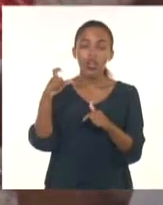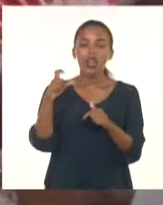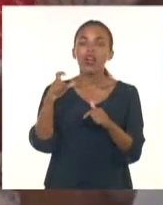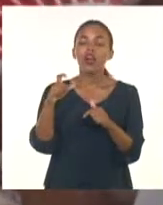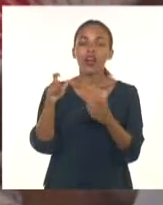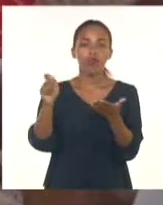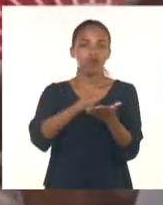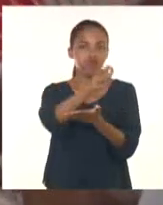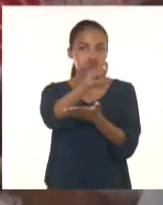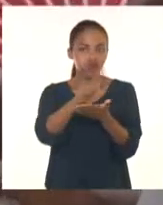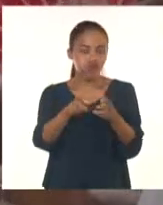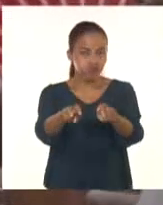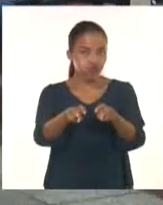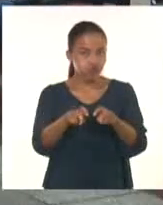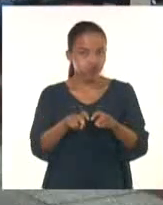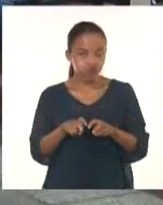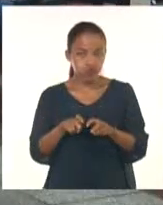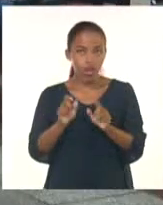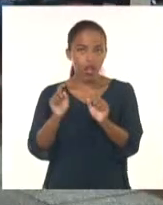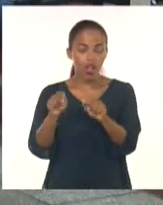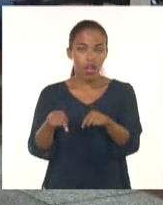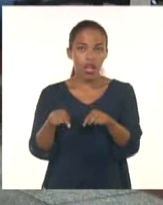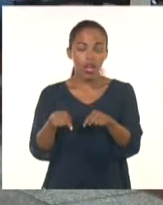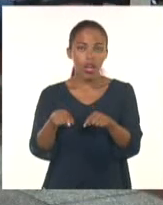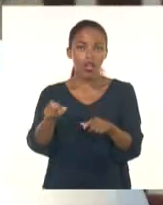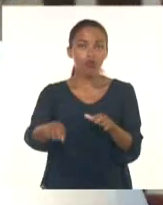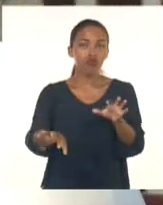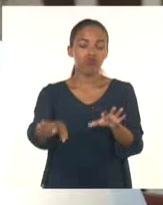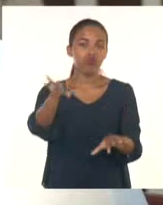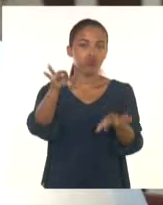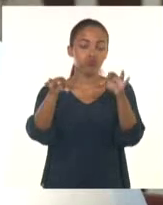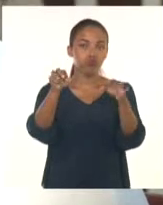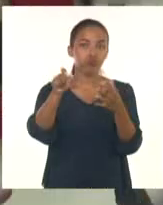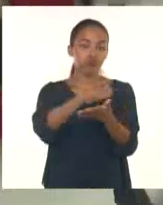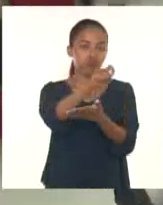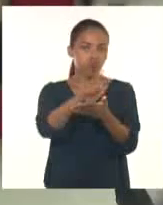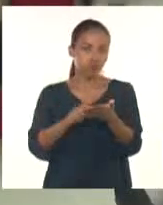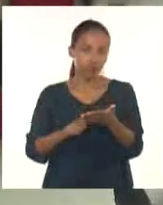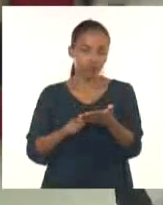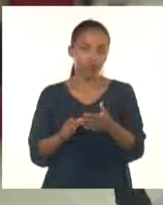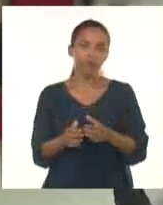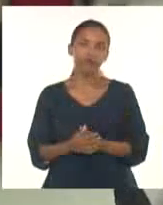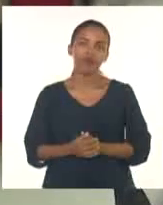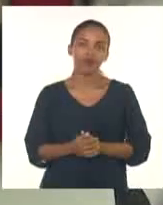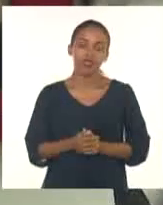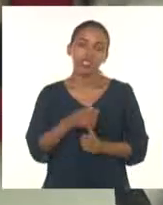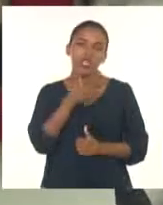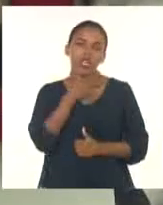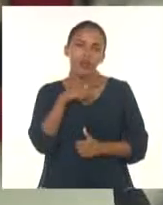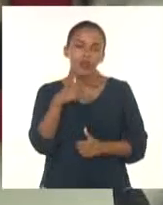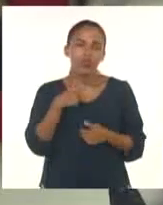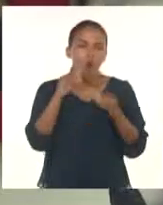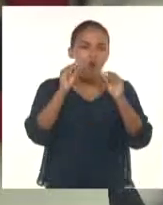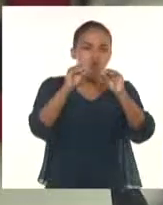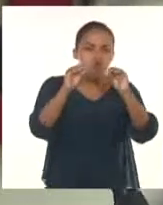de Cuenta del delegado Carlos Manuel Díaz Aguilar a sus electores. Yo no estoy haciendo estos llamados